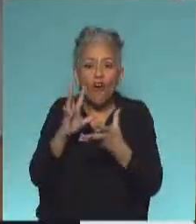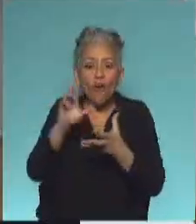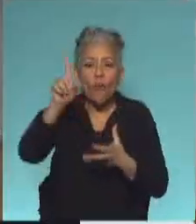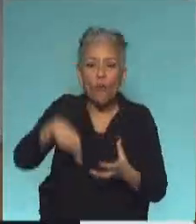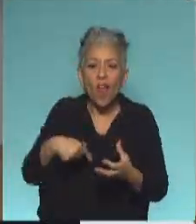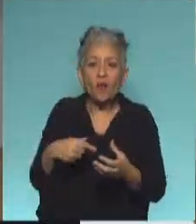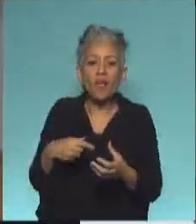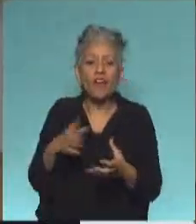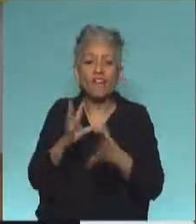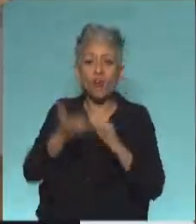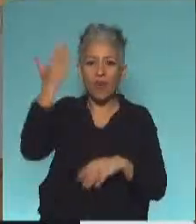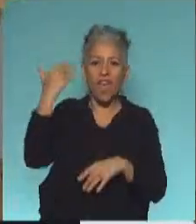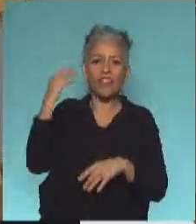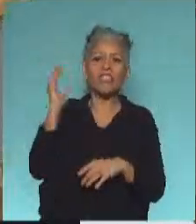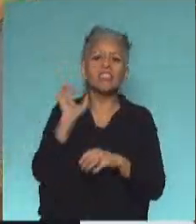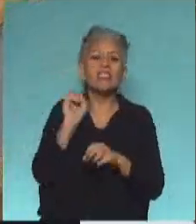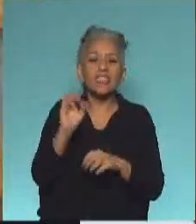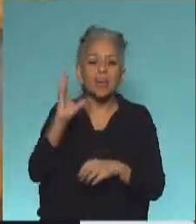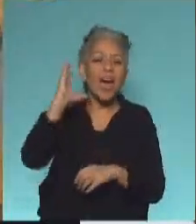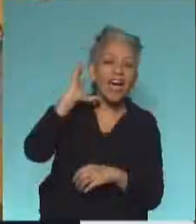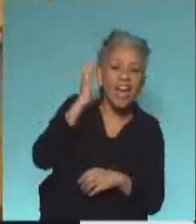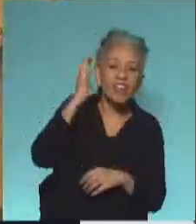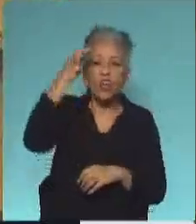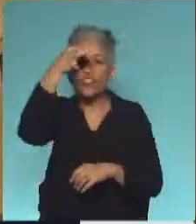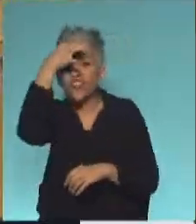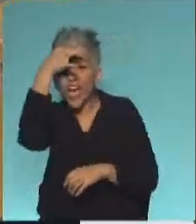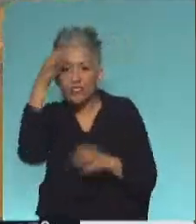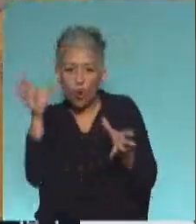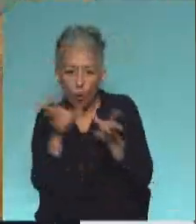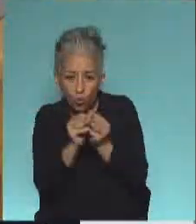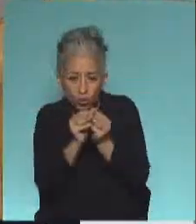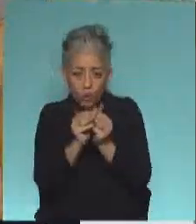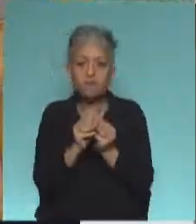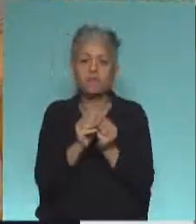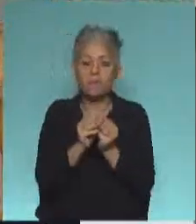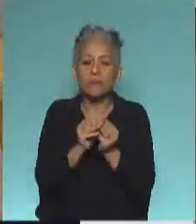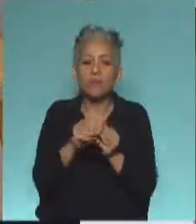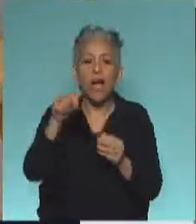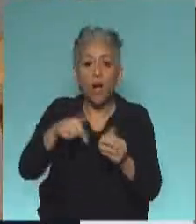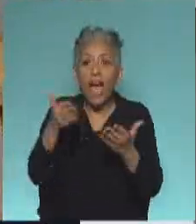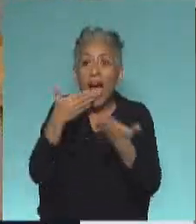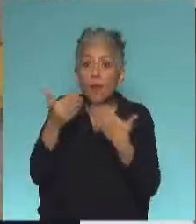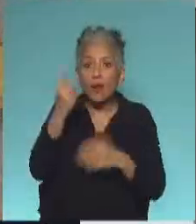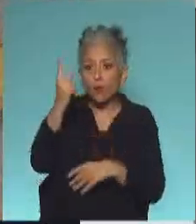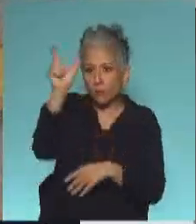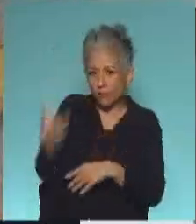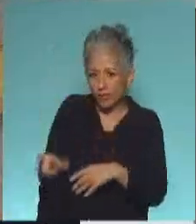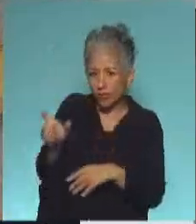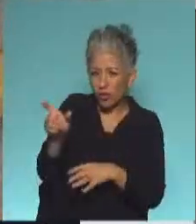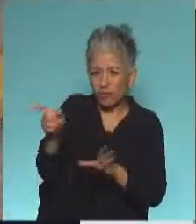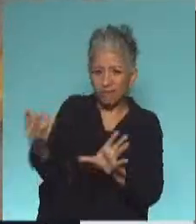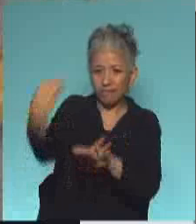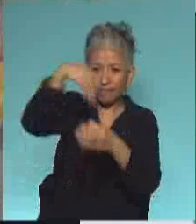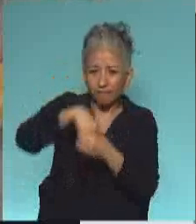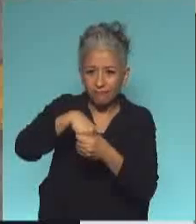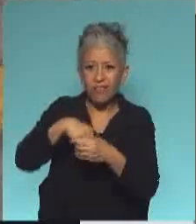los antiguos radioteatros, con una historia apasionante, y de eso vamos a hablar con uno de sus protagonistas. Estamos acá con un gran